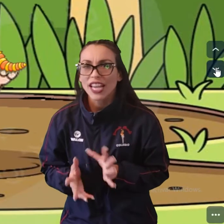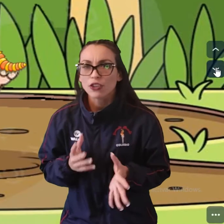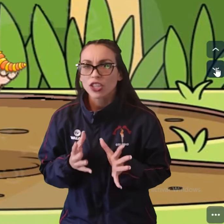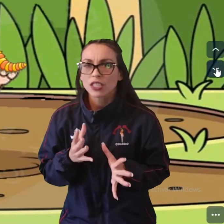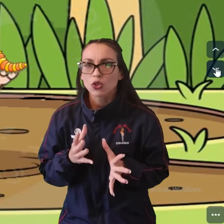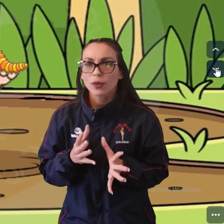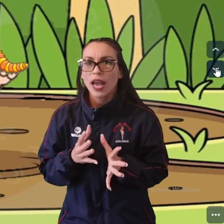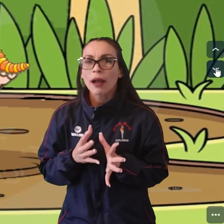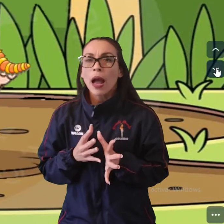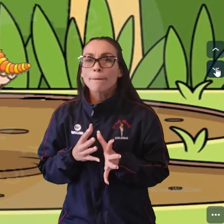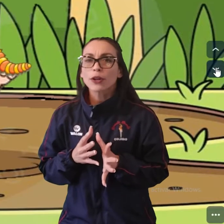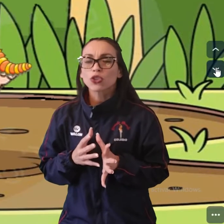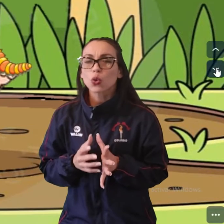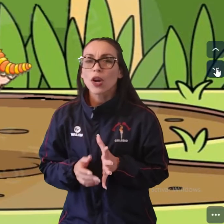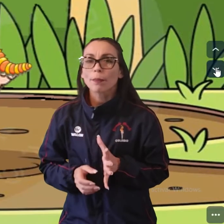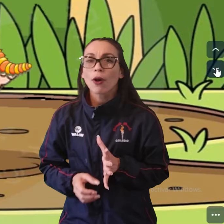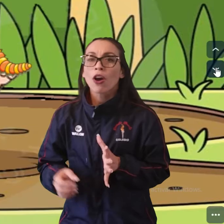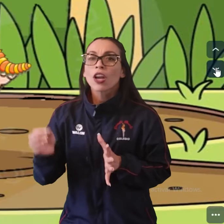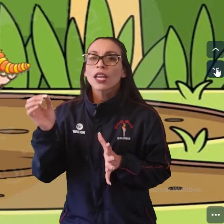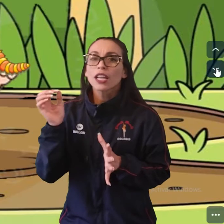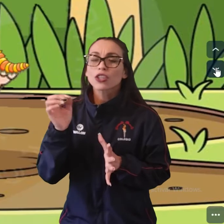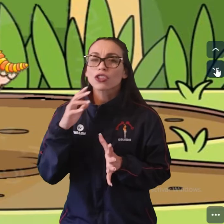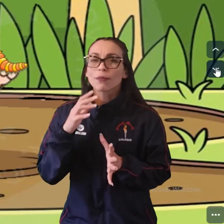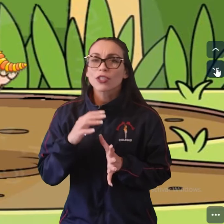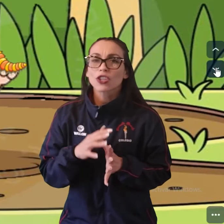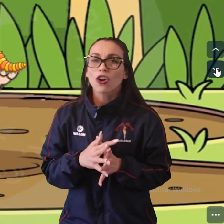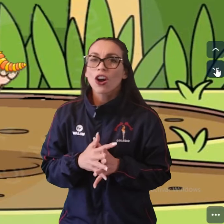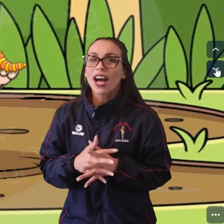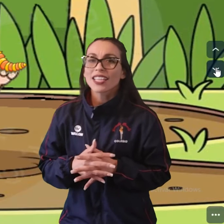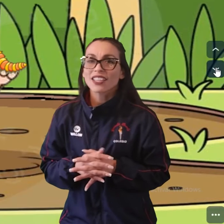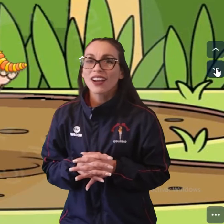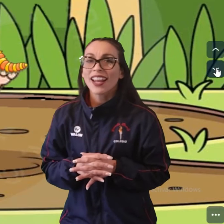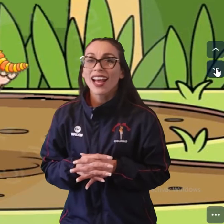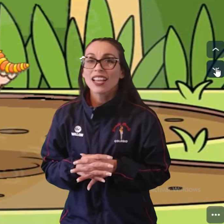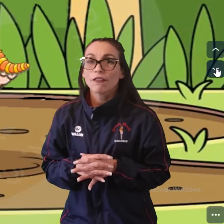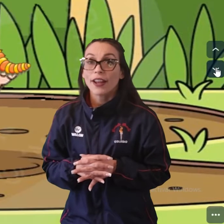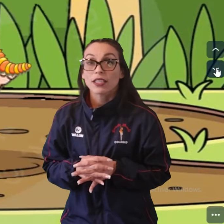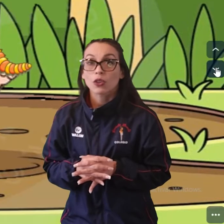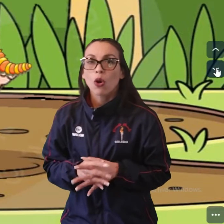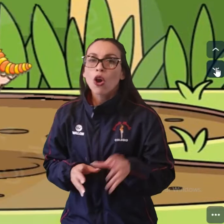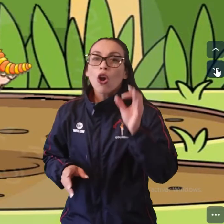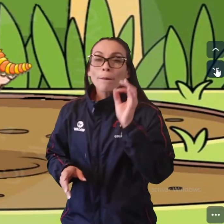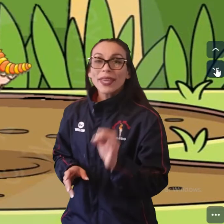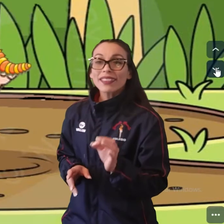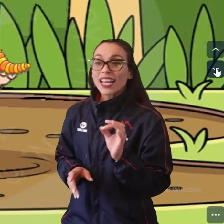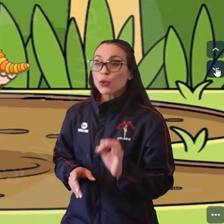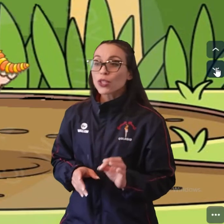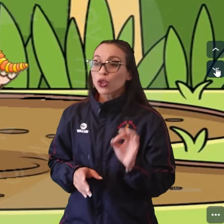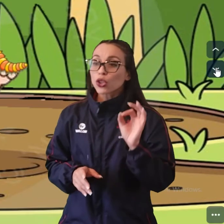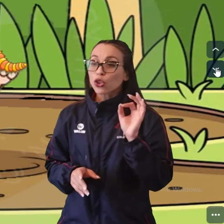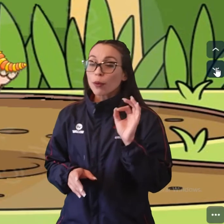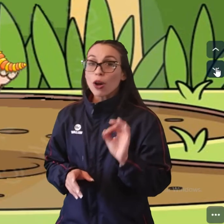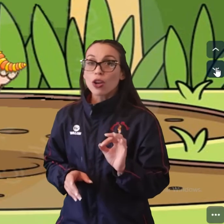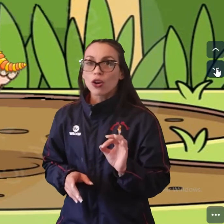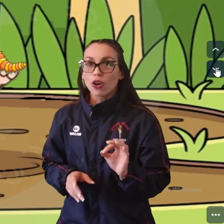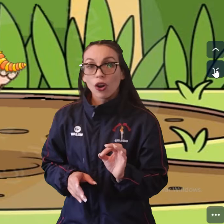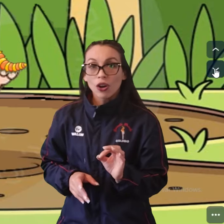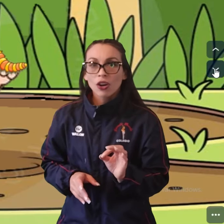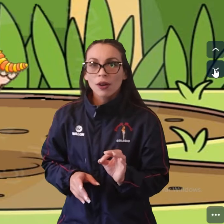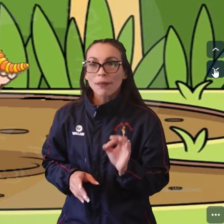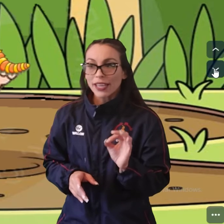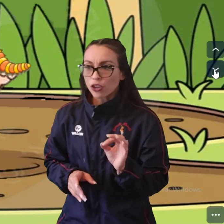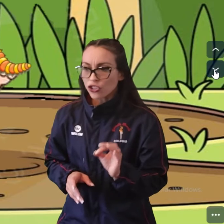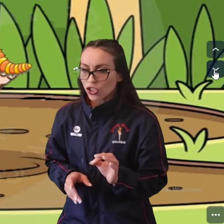los gusanos que se subían por su cuerpo y los comenzó a llevar al frasco. Mientras nuestro